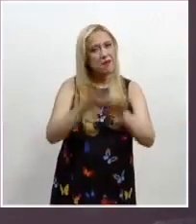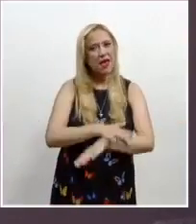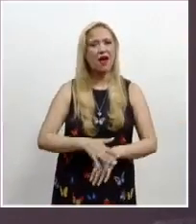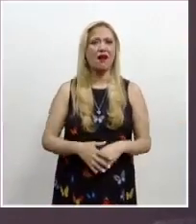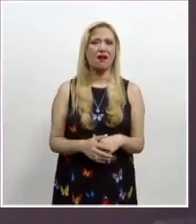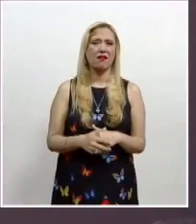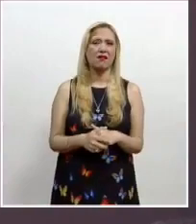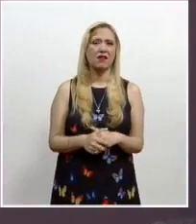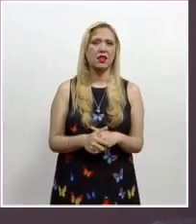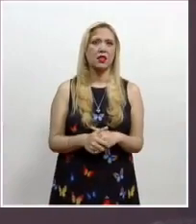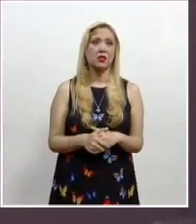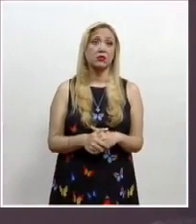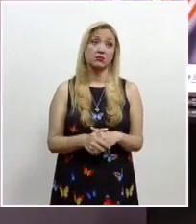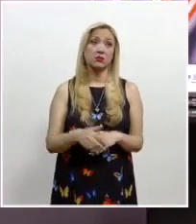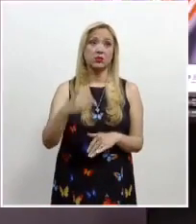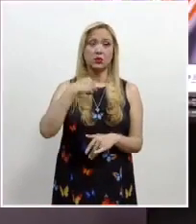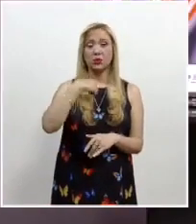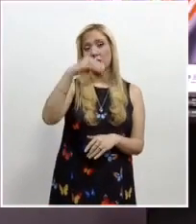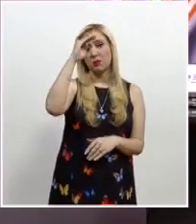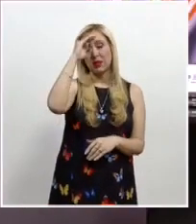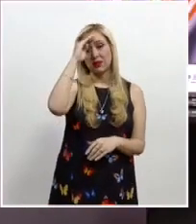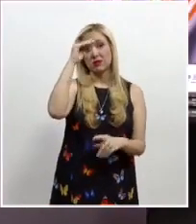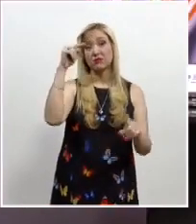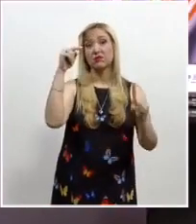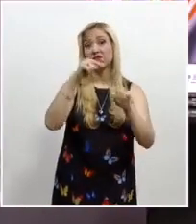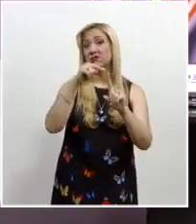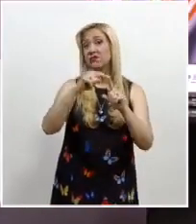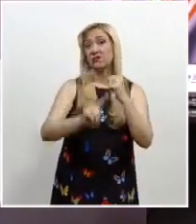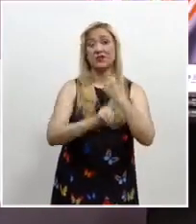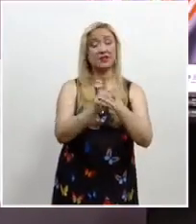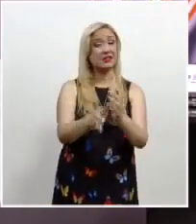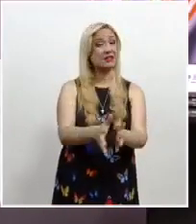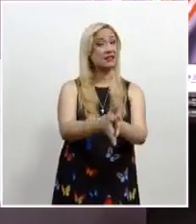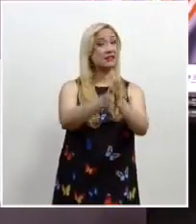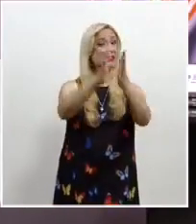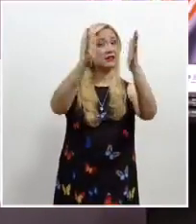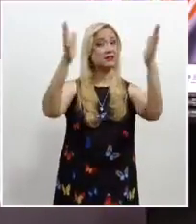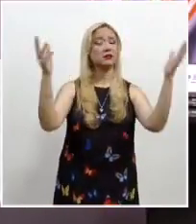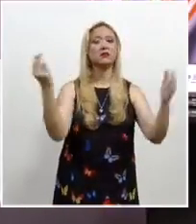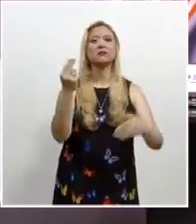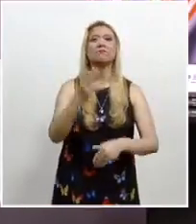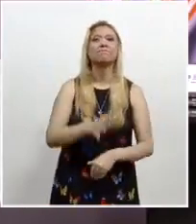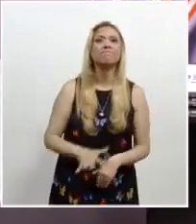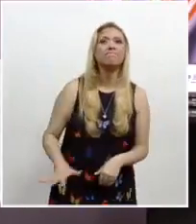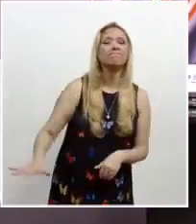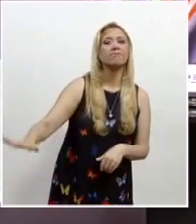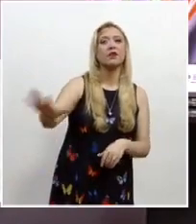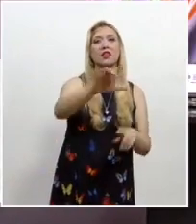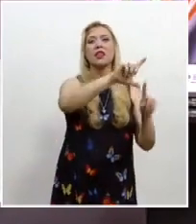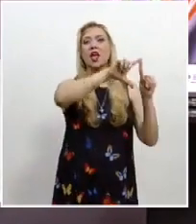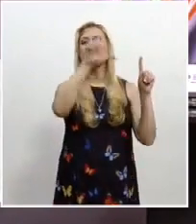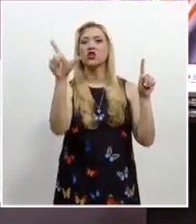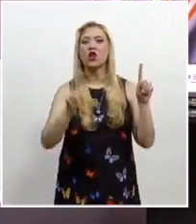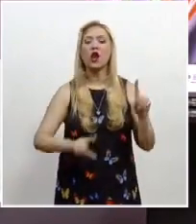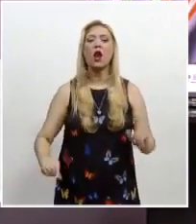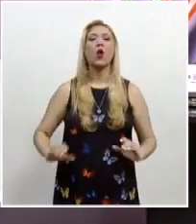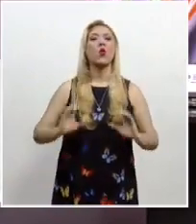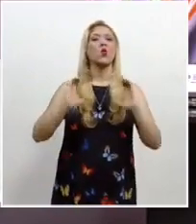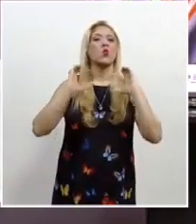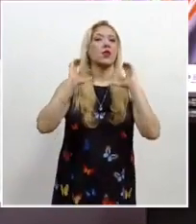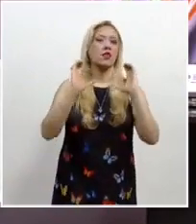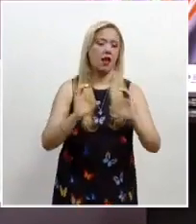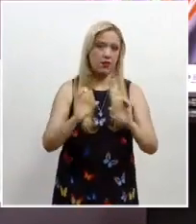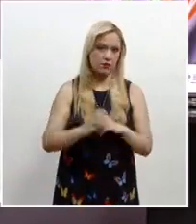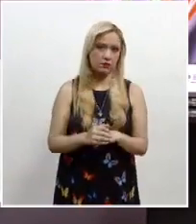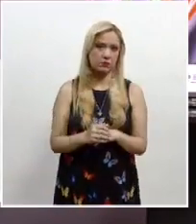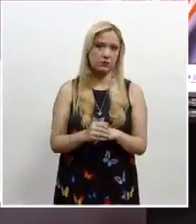situación? Creo que uno de los grandes retos que tenemos es construir un sistema nacional de cuidados. Pero para